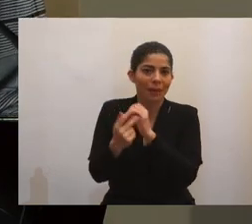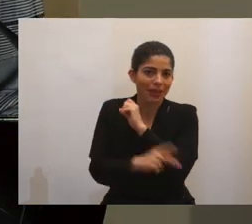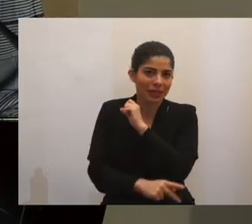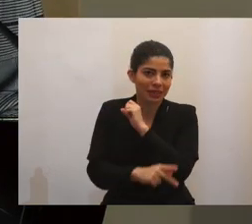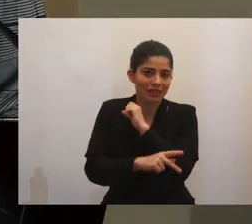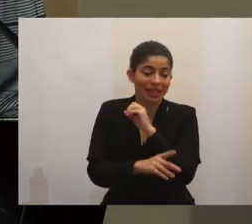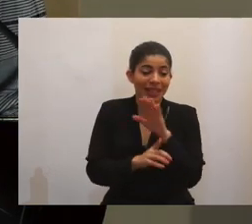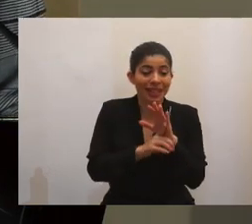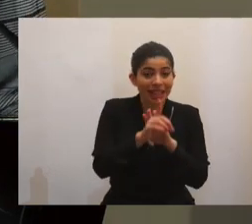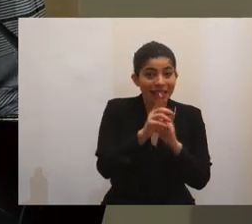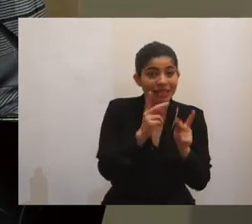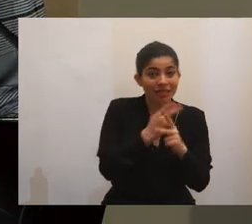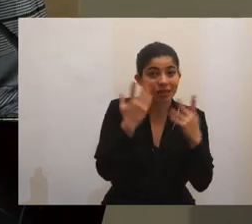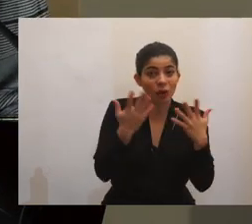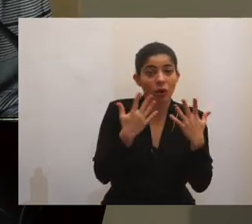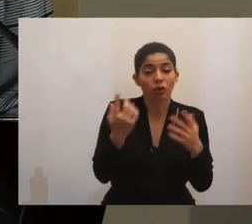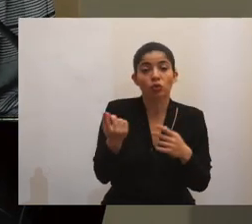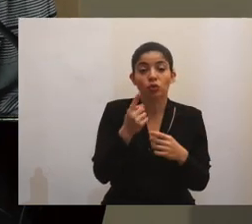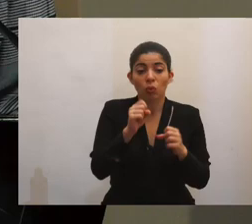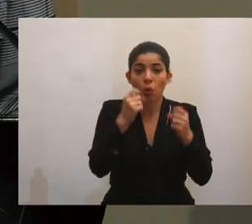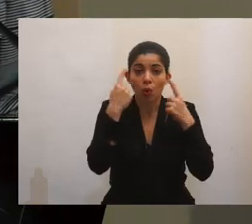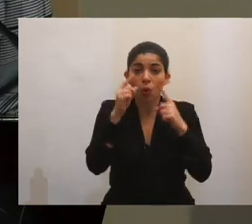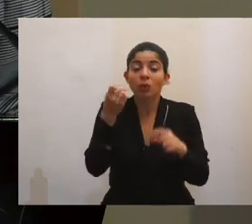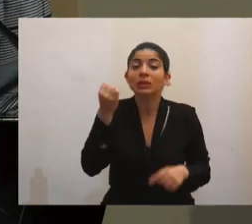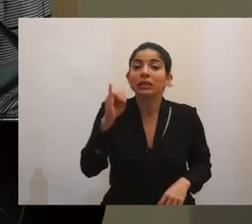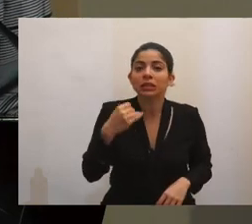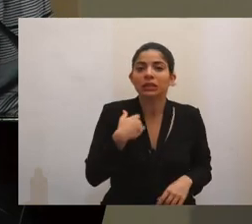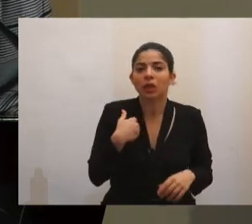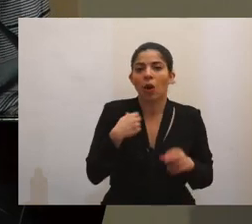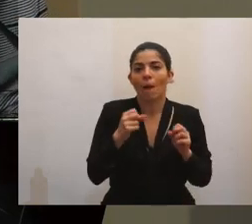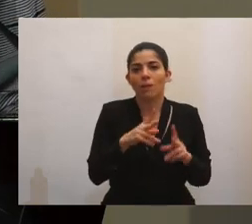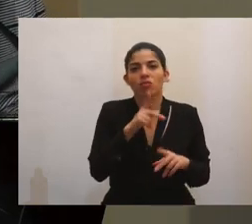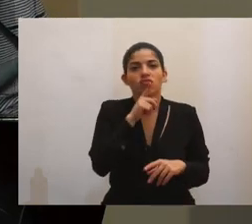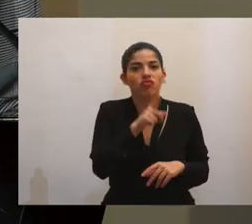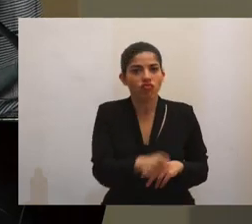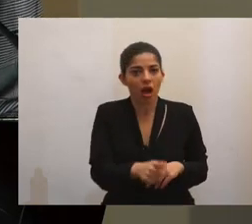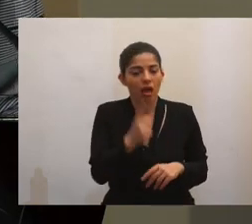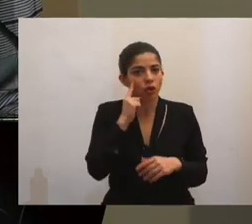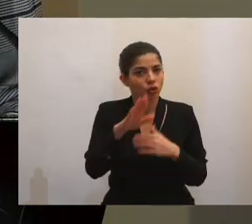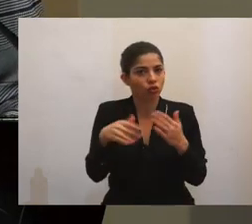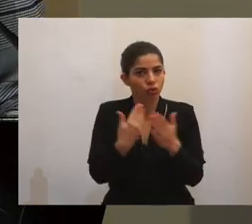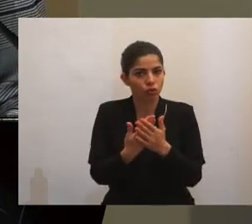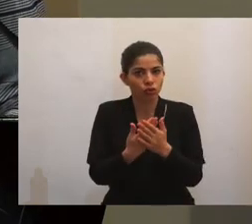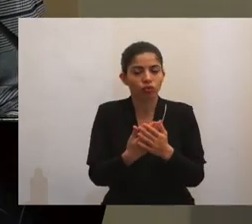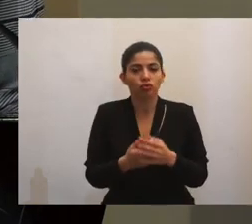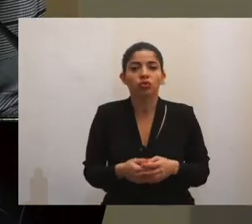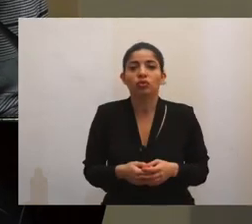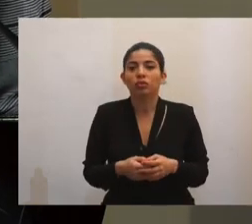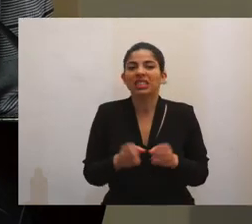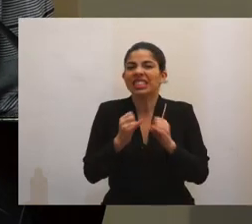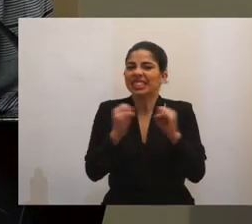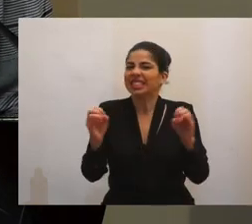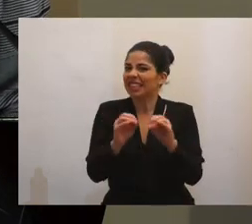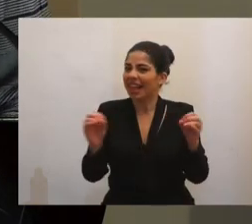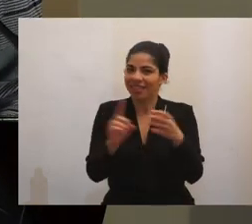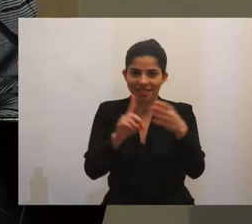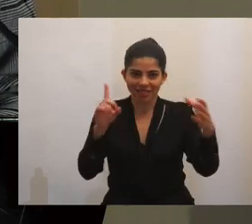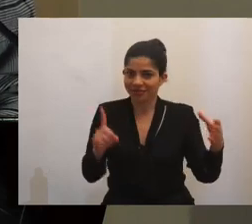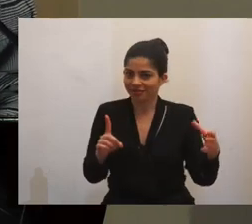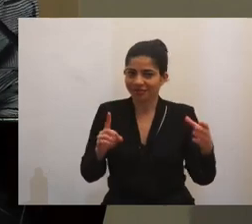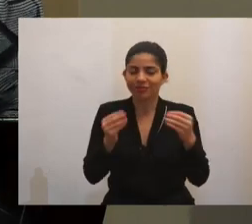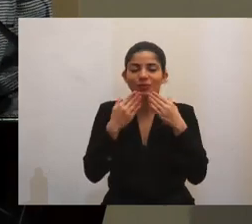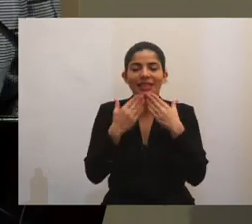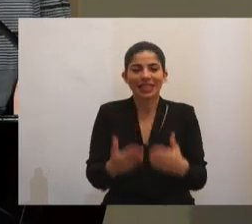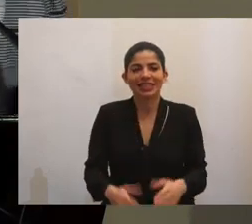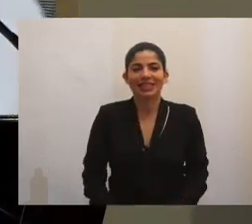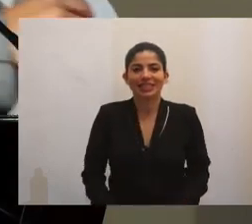El desarrollo sostenible solamente es posible cuando existen oportunidades reales para todas y todos, sin dejar a nadie atrás. Muchas